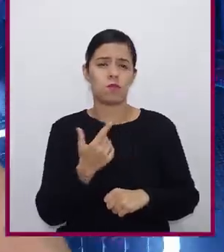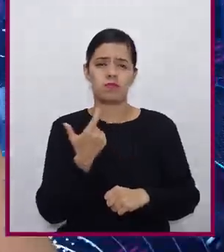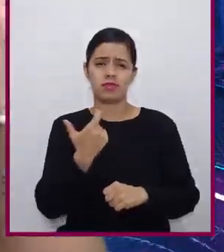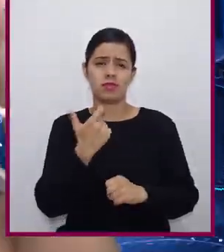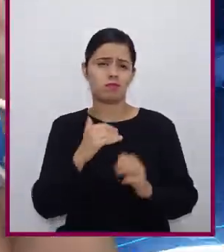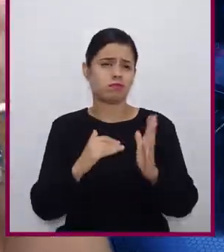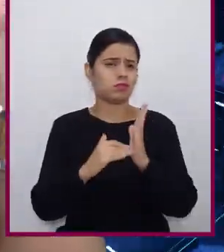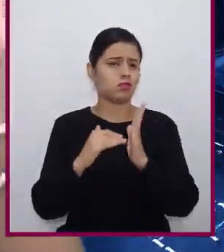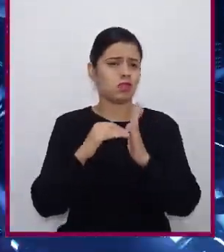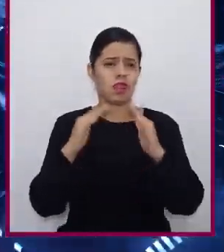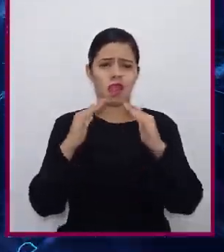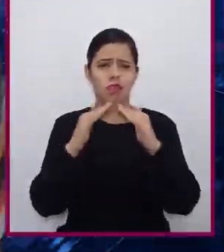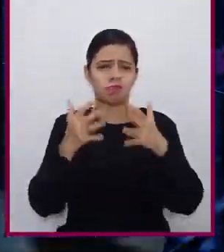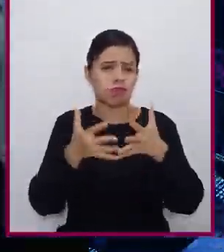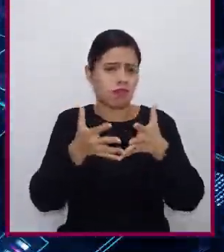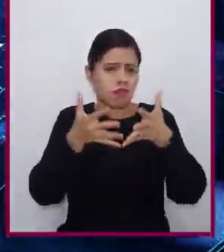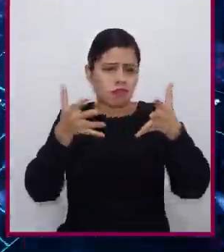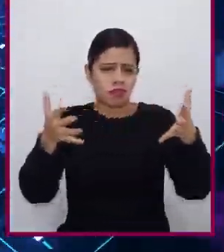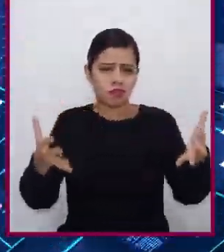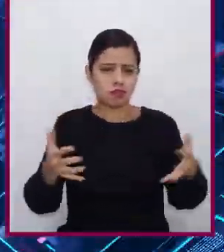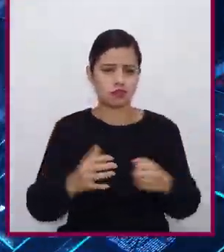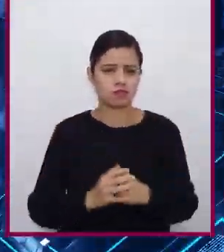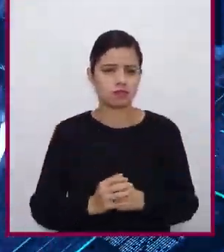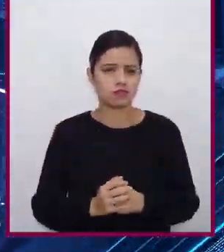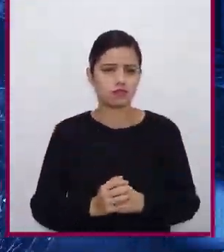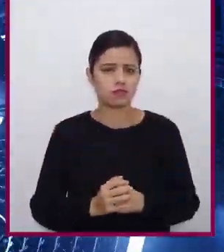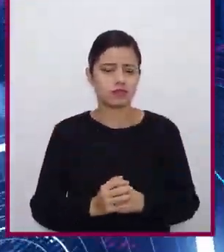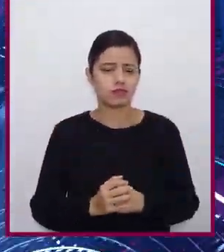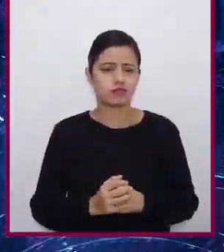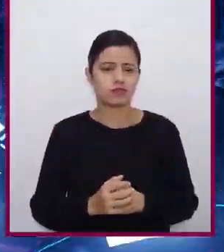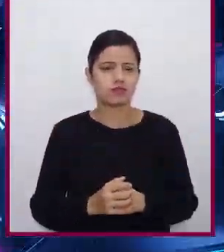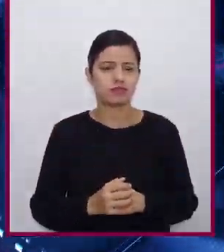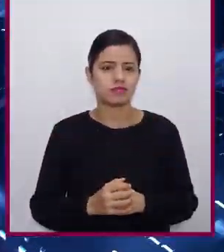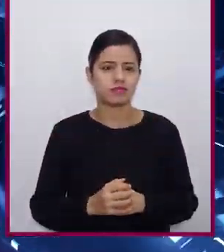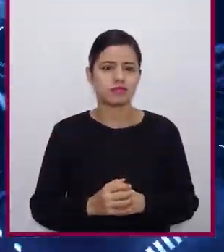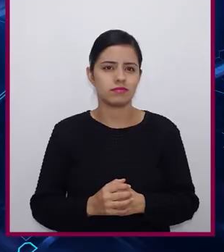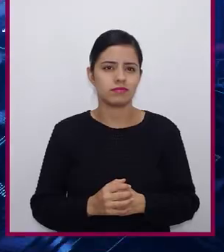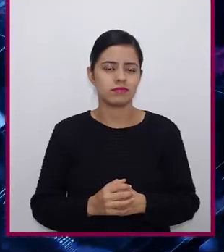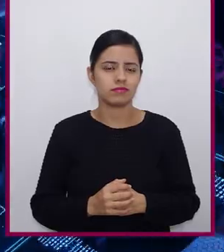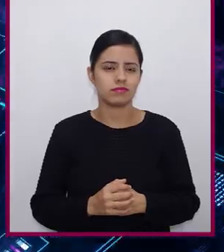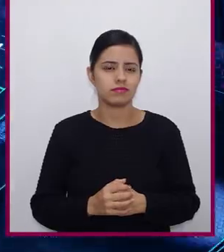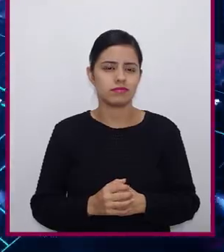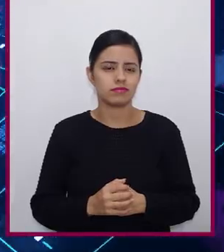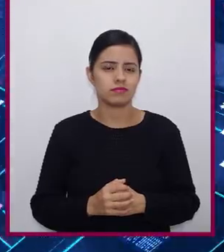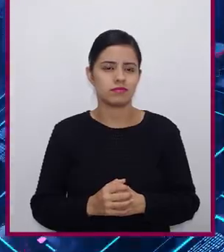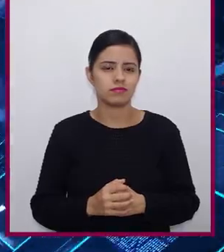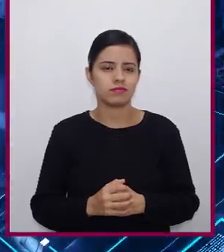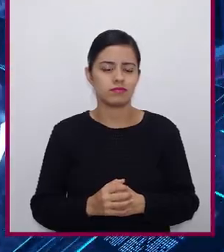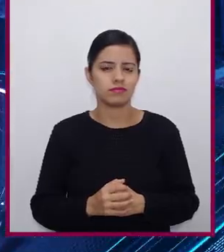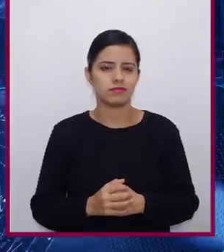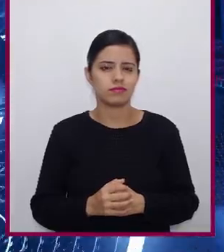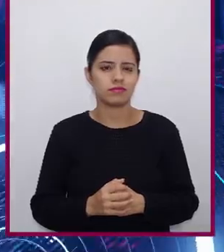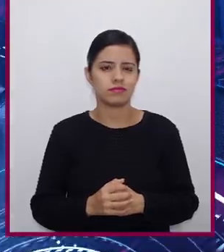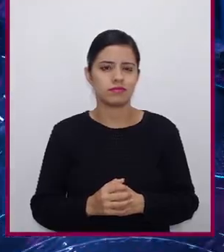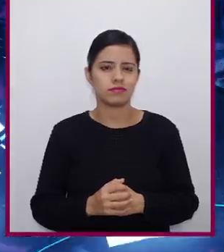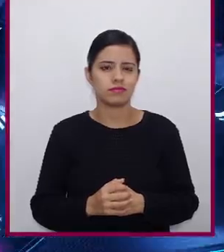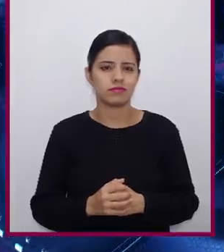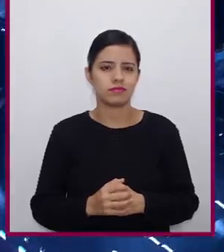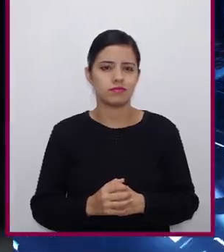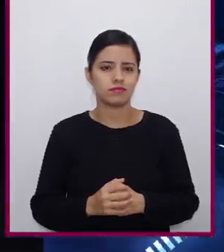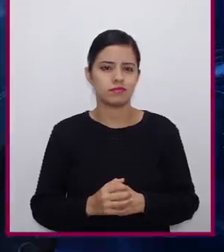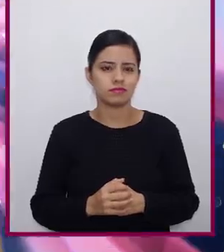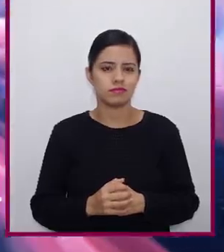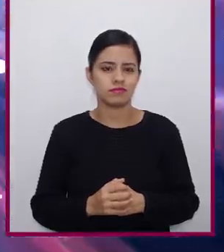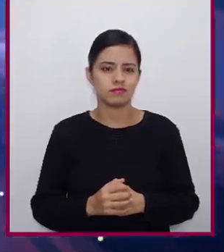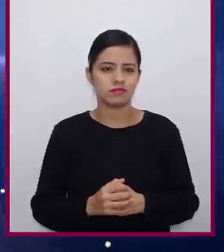una mansión. I guess we all gotta grow up. I'm just an icon living. Start a record label, Misfits just did it. Whoa, interview,